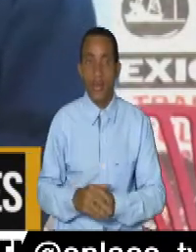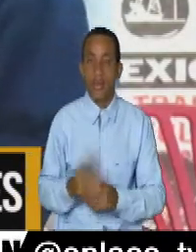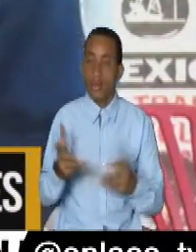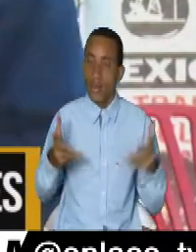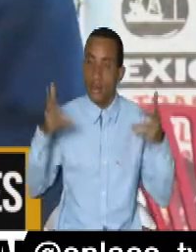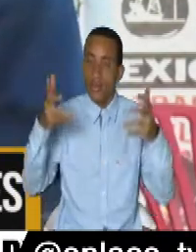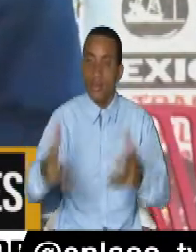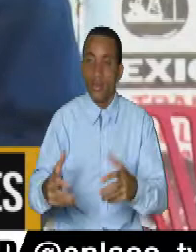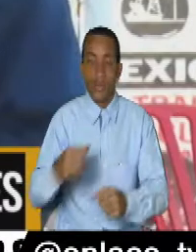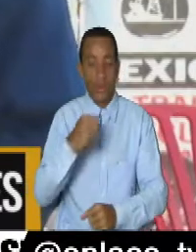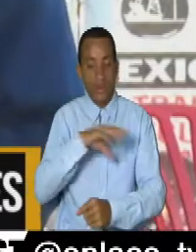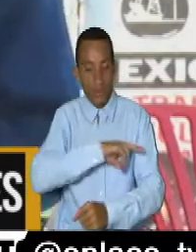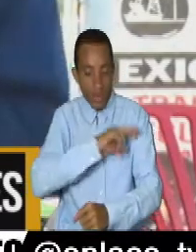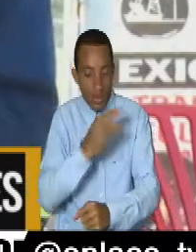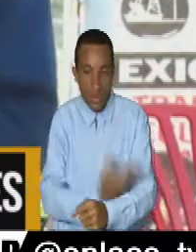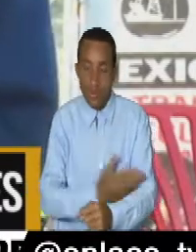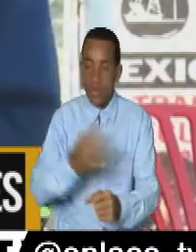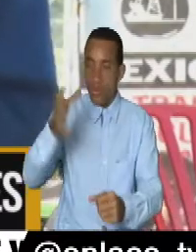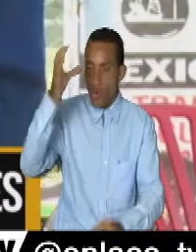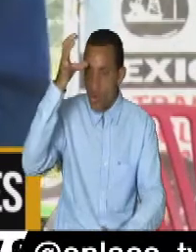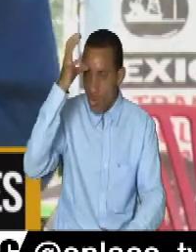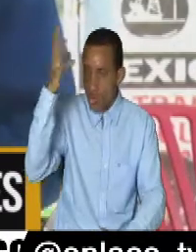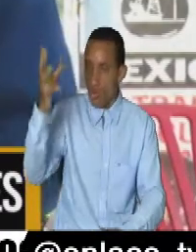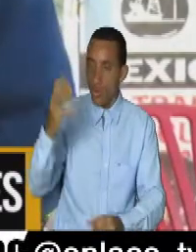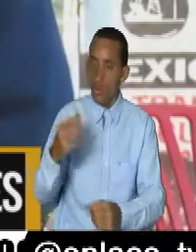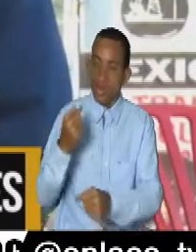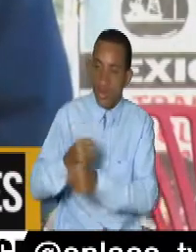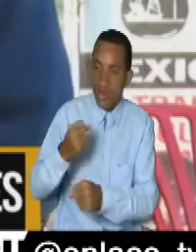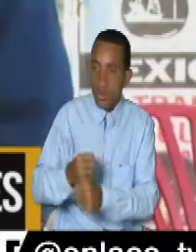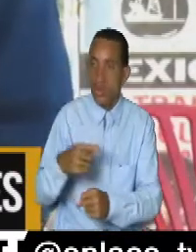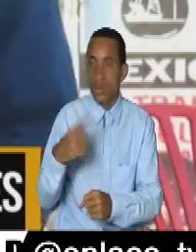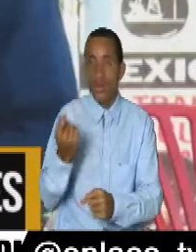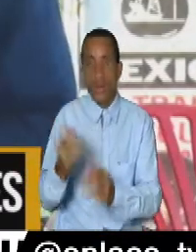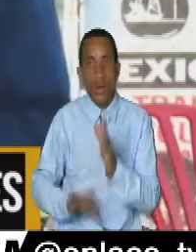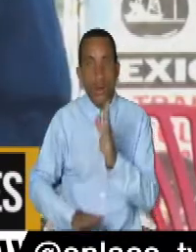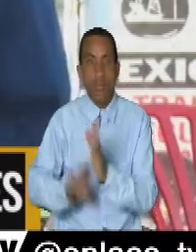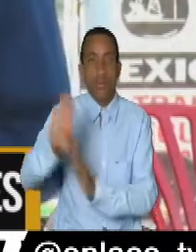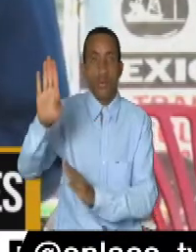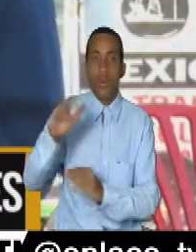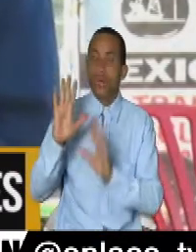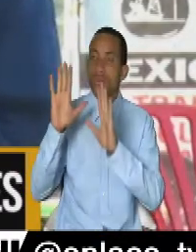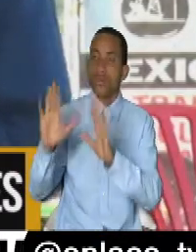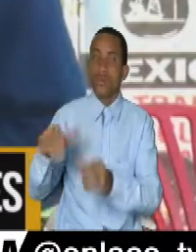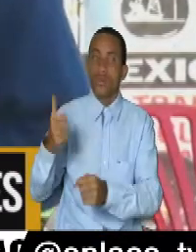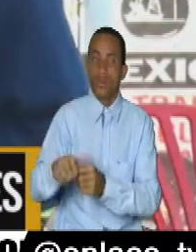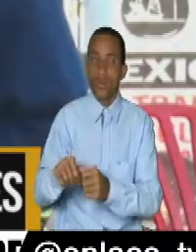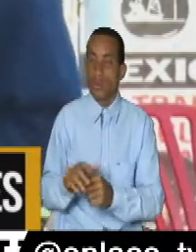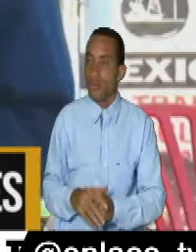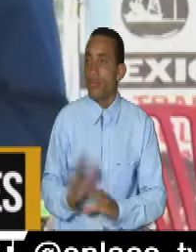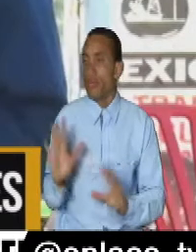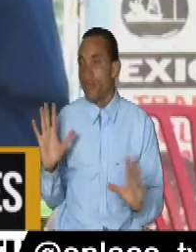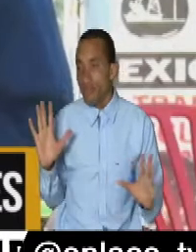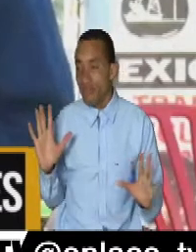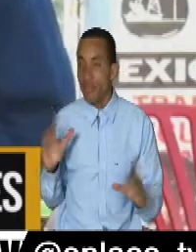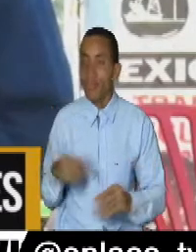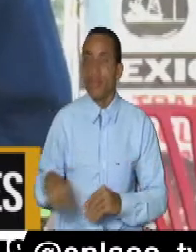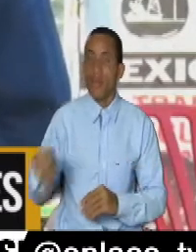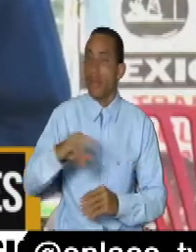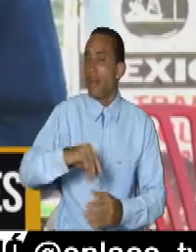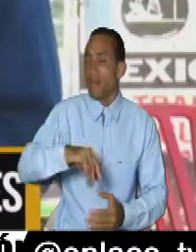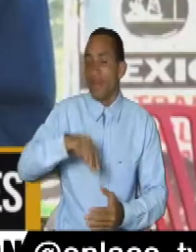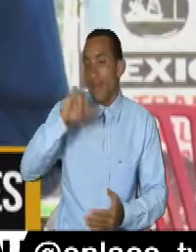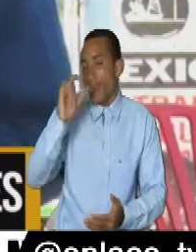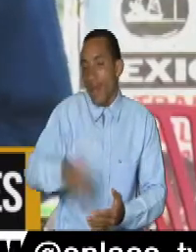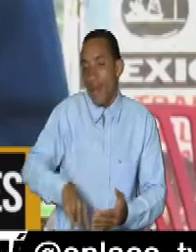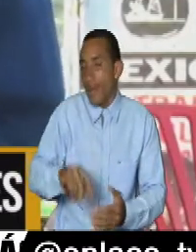su fuerza de trabajo, su conocimiento y crearon riqueza para la nación y para la propia Ecopetrol, y que en un sentido sano de justicia lo mínimo que se debería hacer